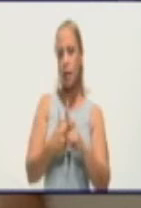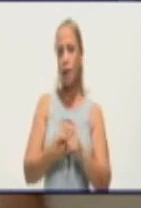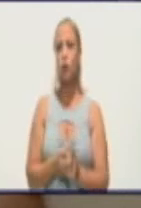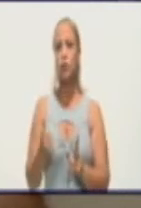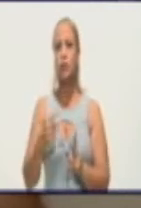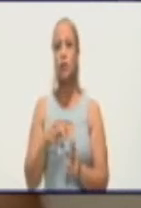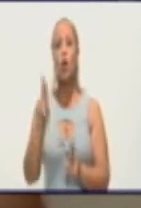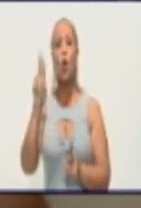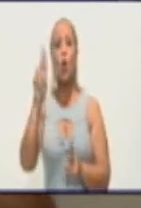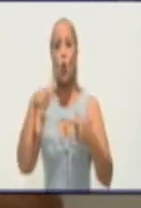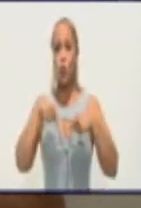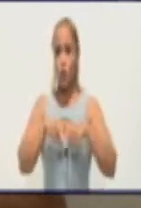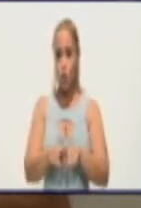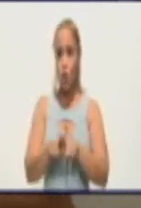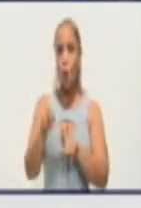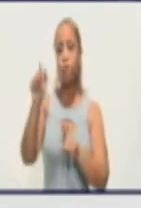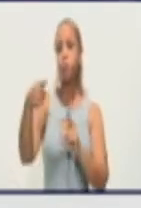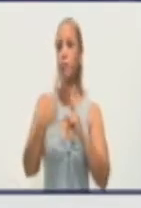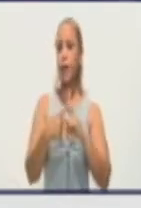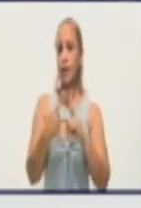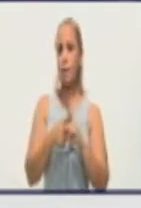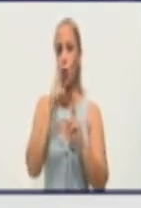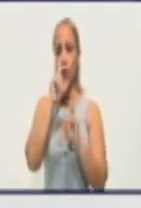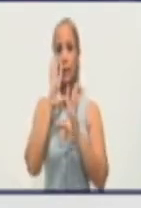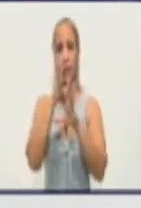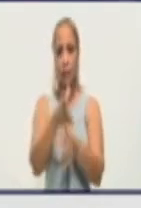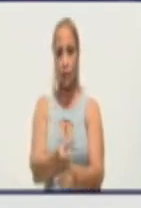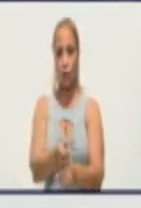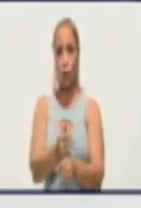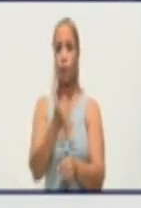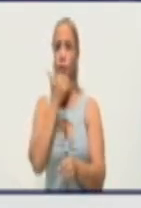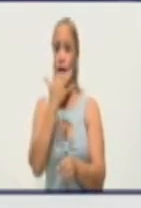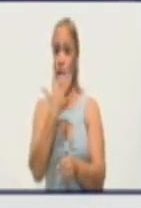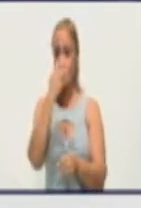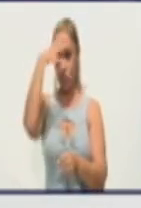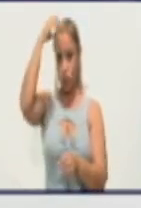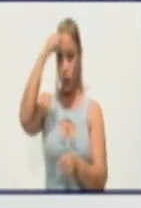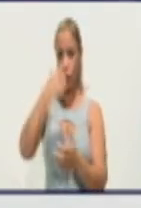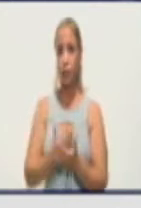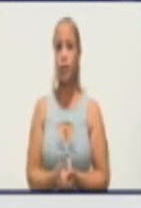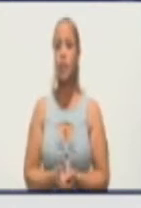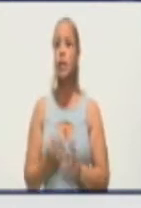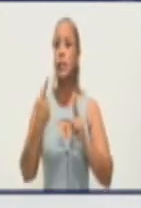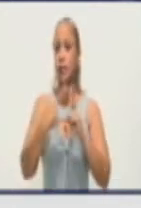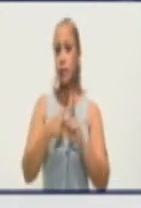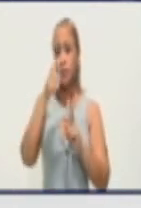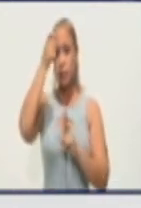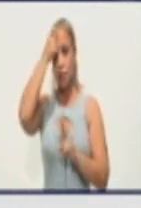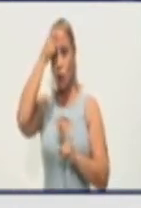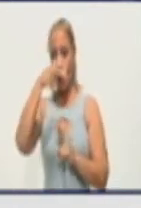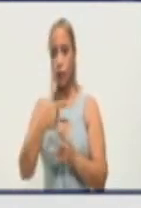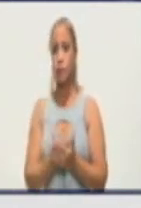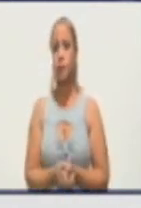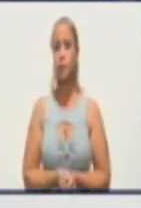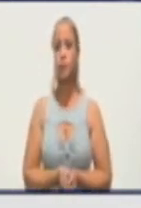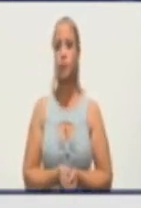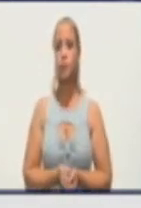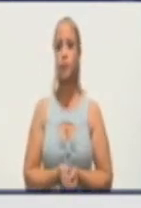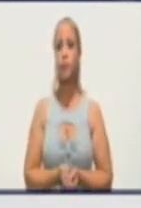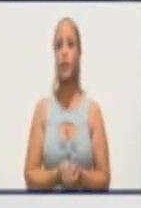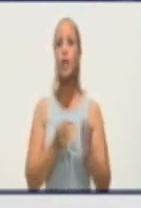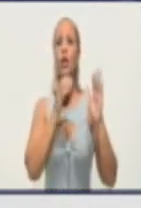bayamo circuito ligero circuito aire y el último bloque de